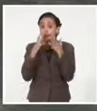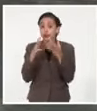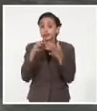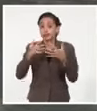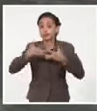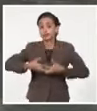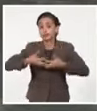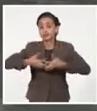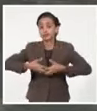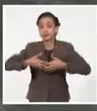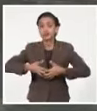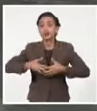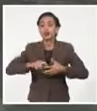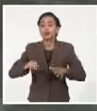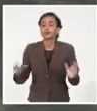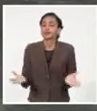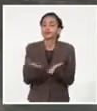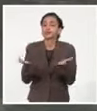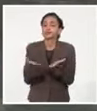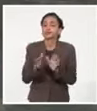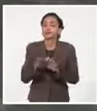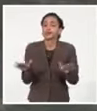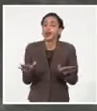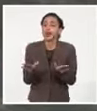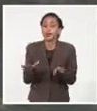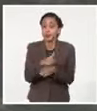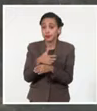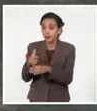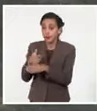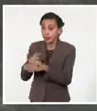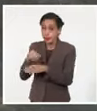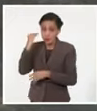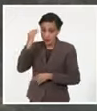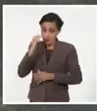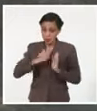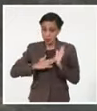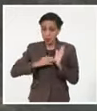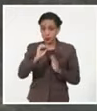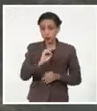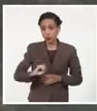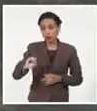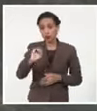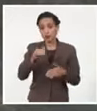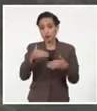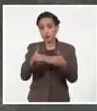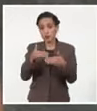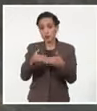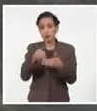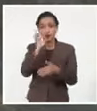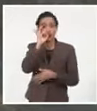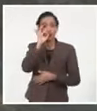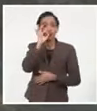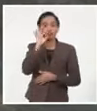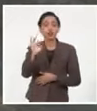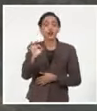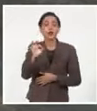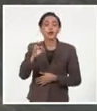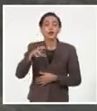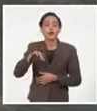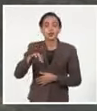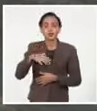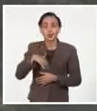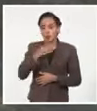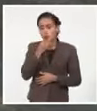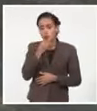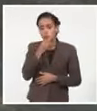partir de que se han recuperado un nivel ya de estructura, y pensamos que en este mes de octubre la empresa de tabaco Pinal del Río deja recuperada el